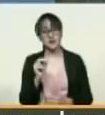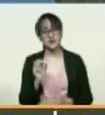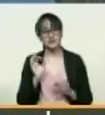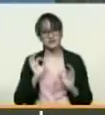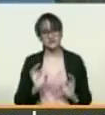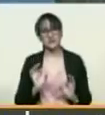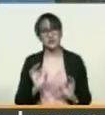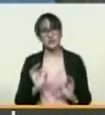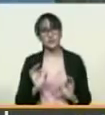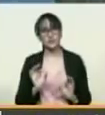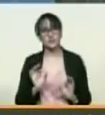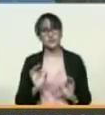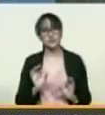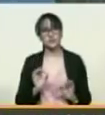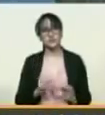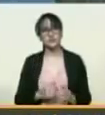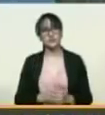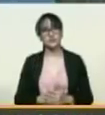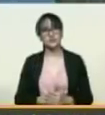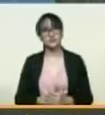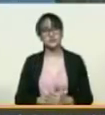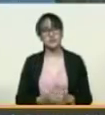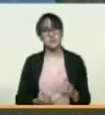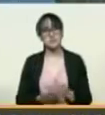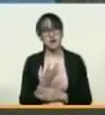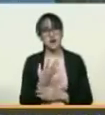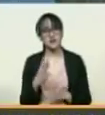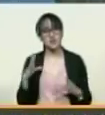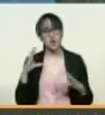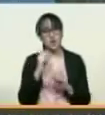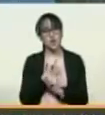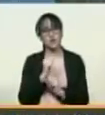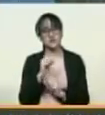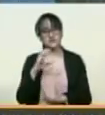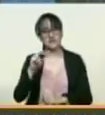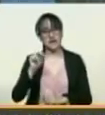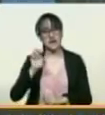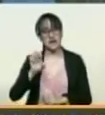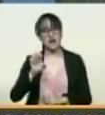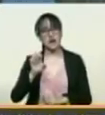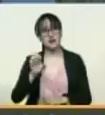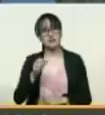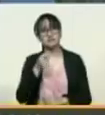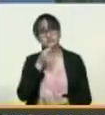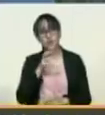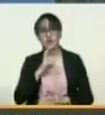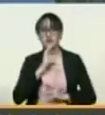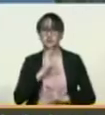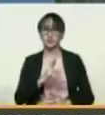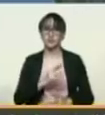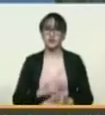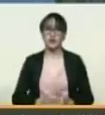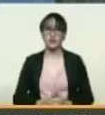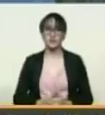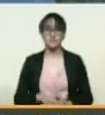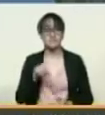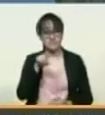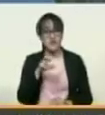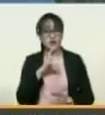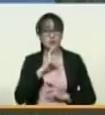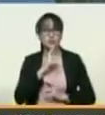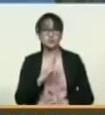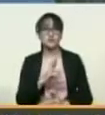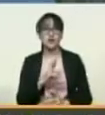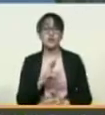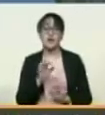el propio 20 de mayo, en horas de la noche, el Consejo Nacional Electoral dará un resultado. Y ese es